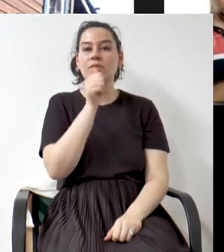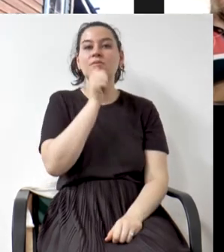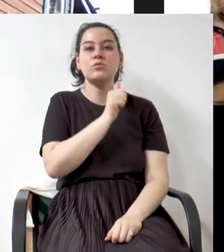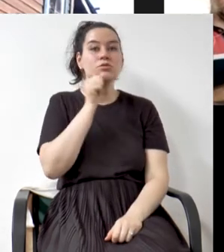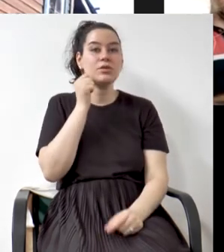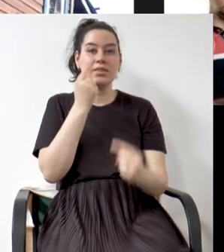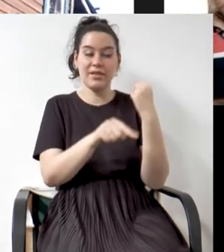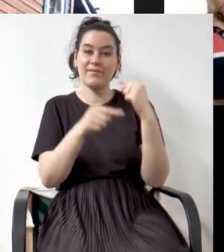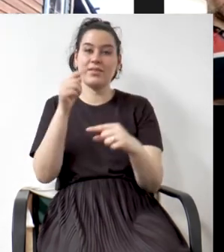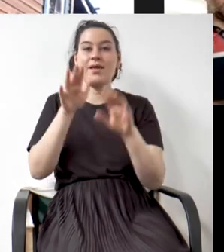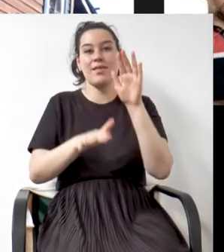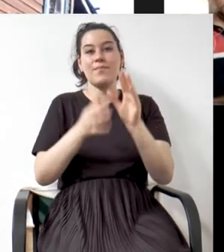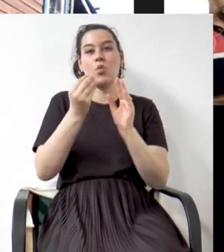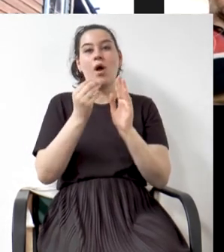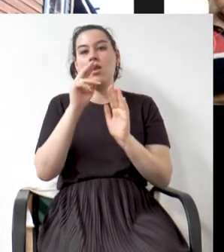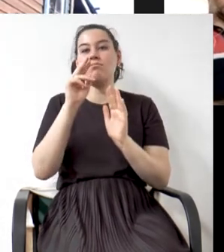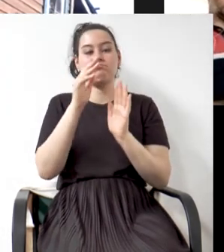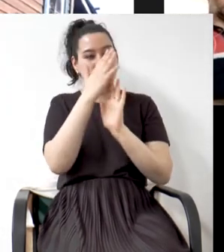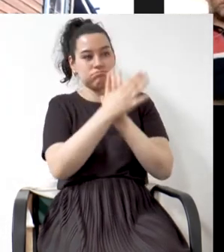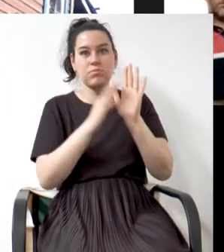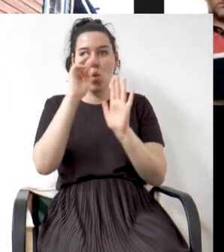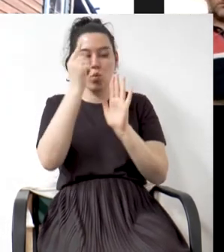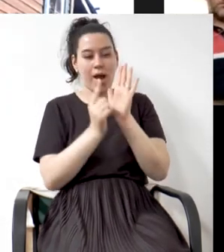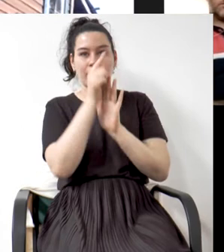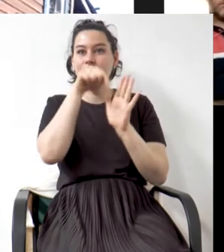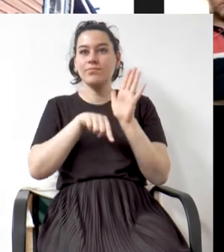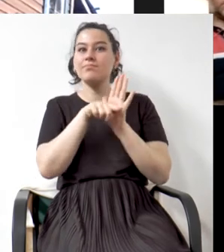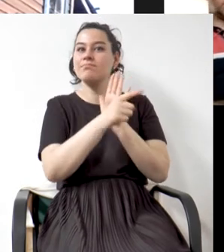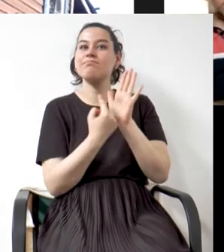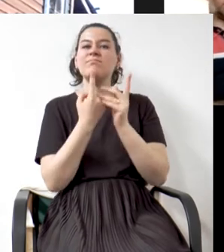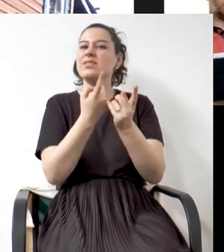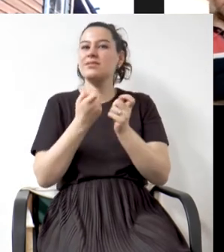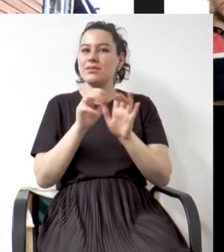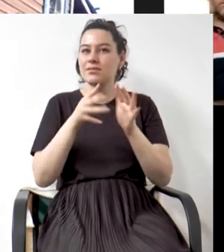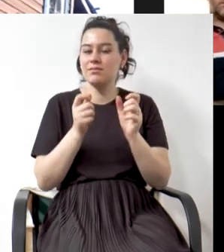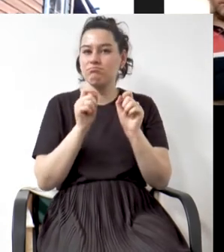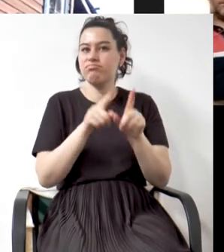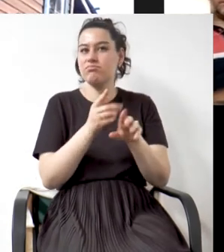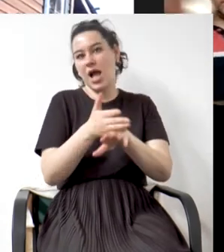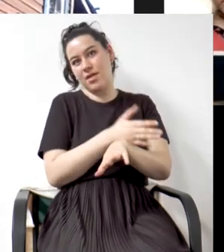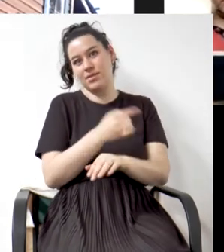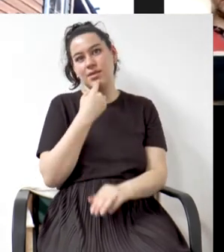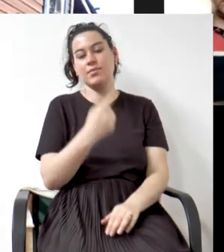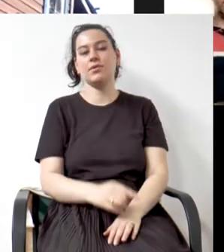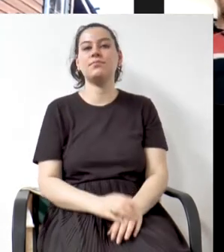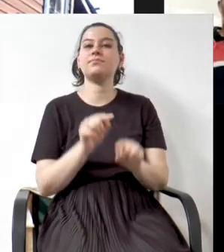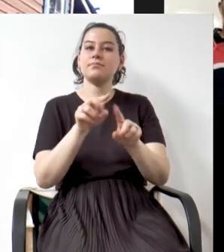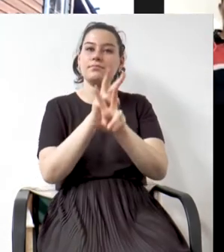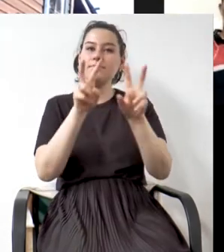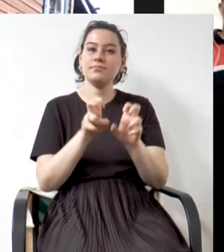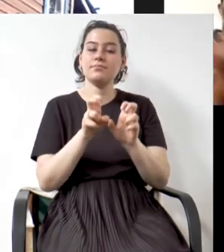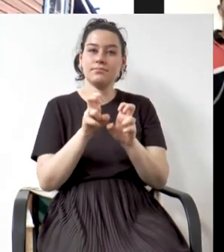diferentes para cada región del país, que puedan atender los puntos antes mencionados. En este sentido, el